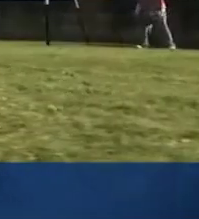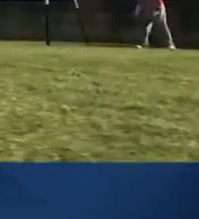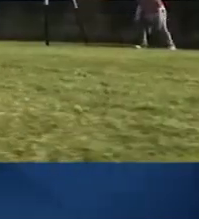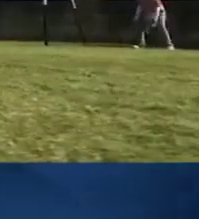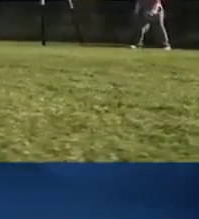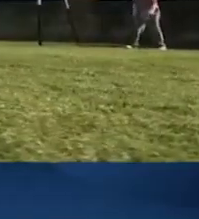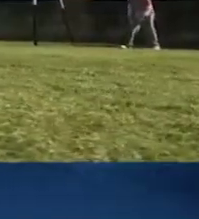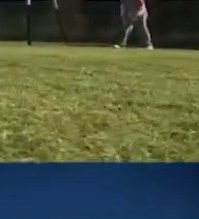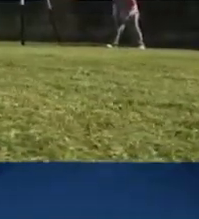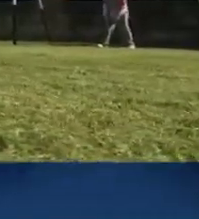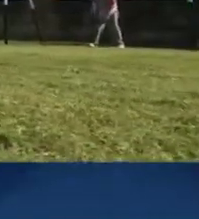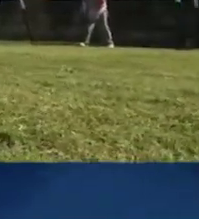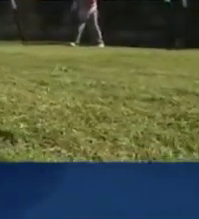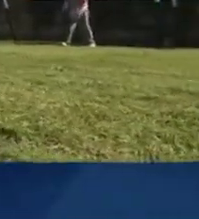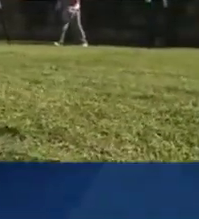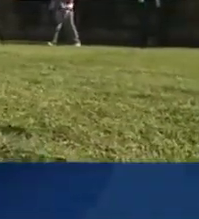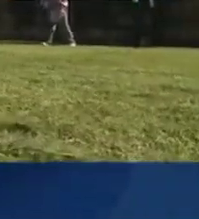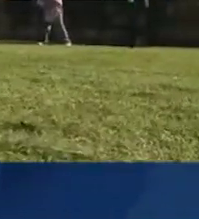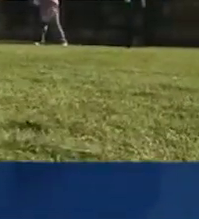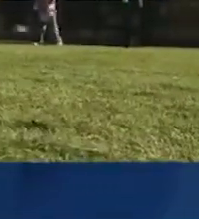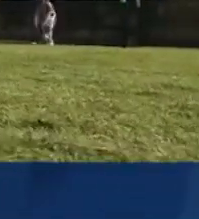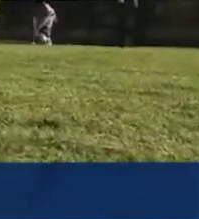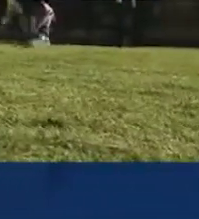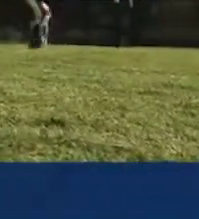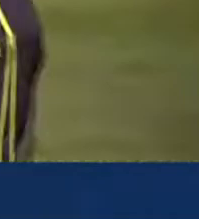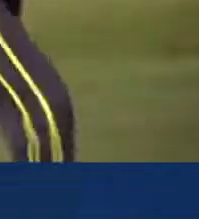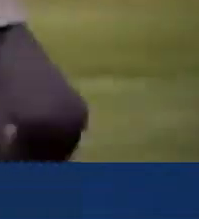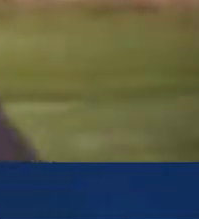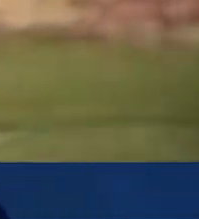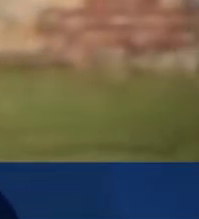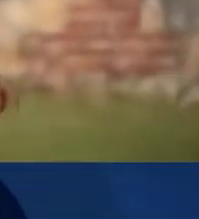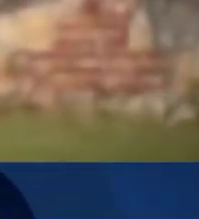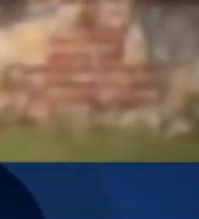tiro! Oh. Ahí voy.